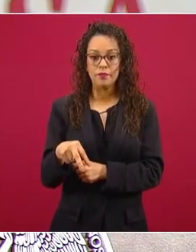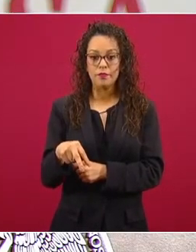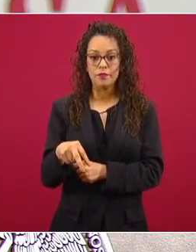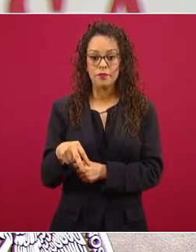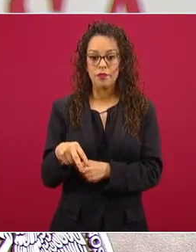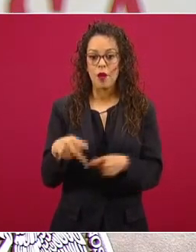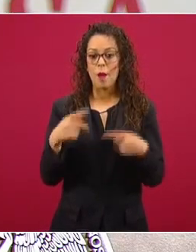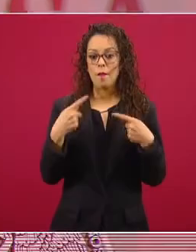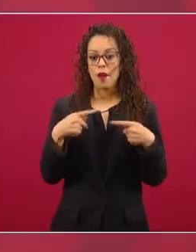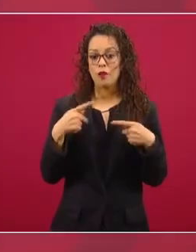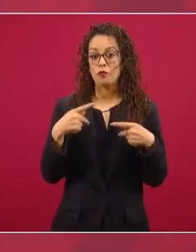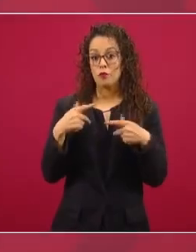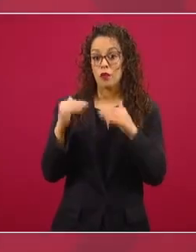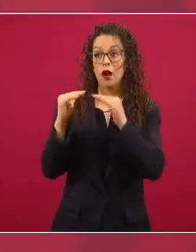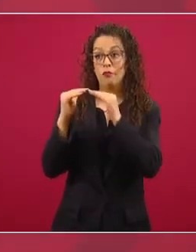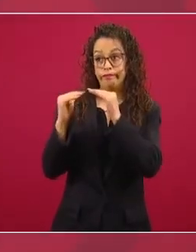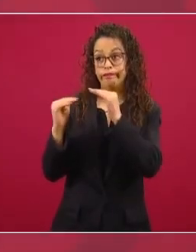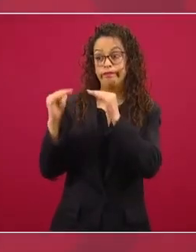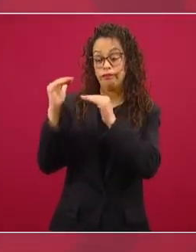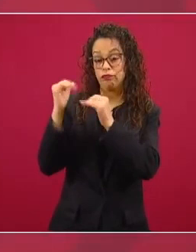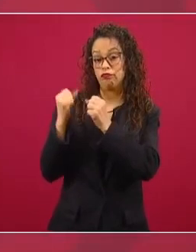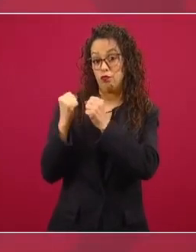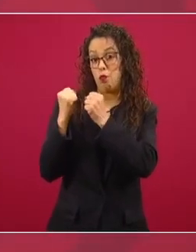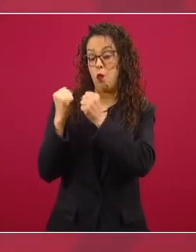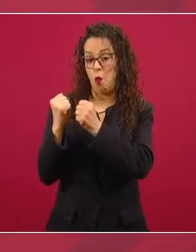poderosa. Es el mismo